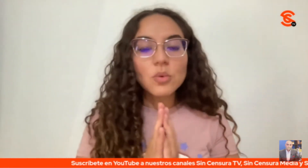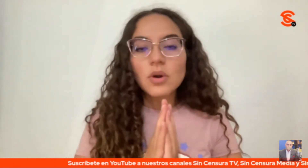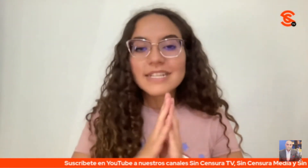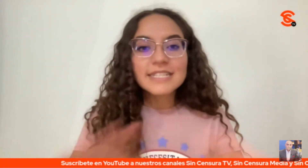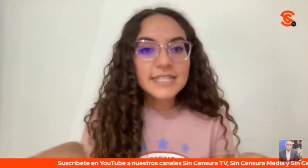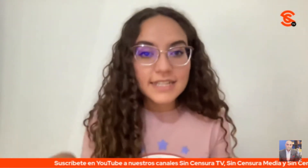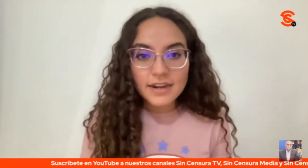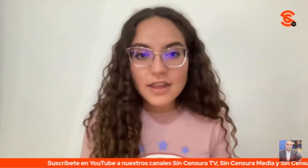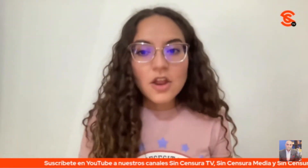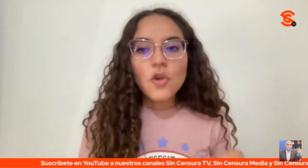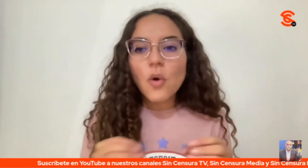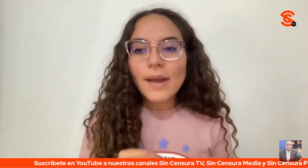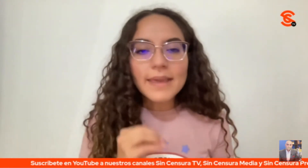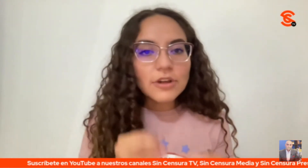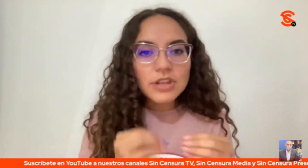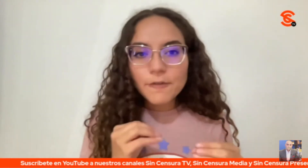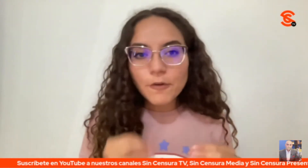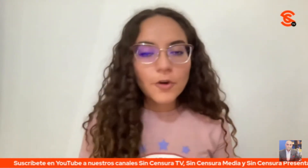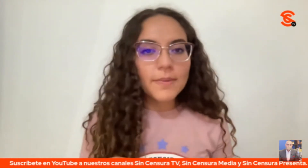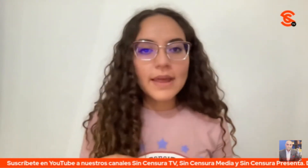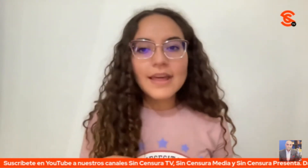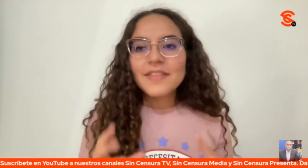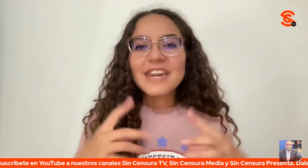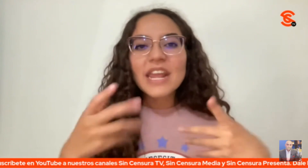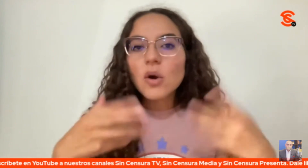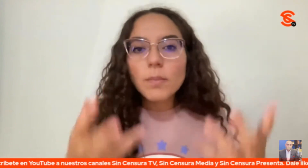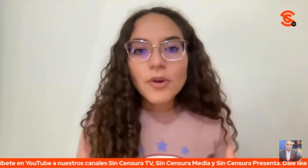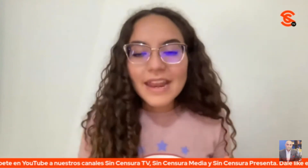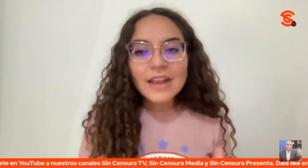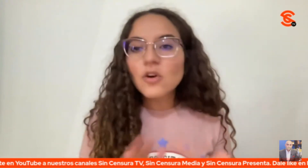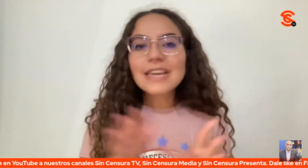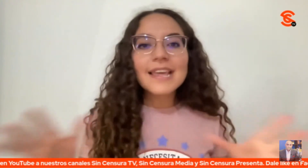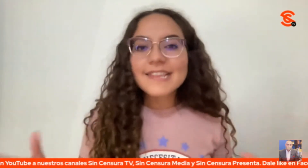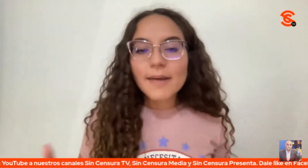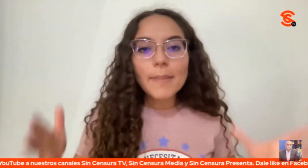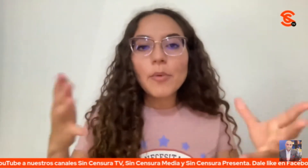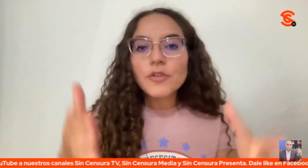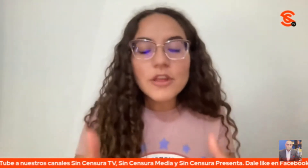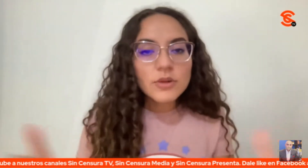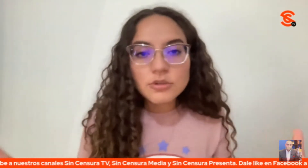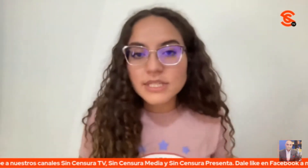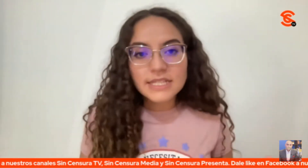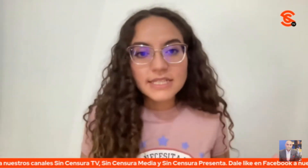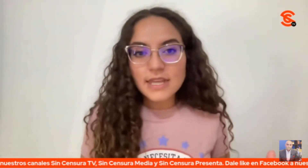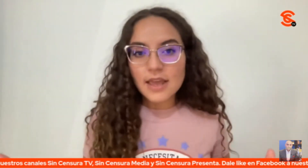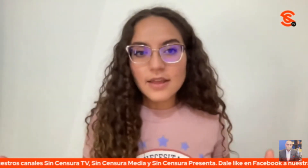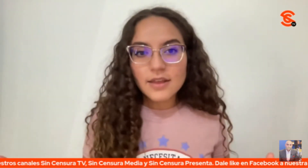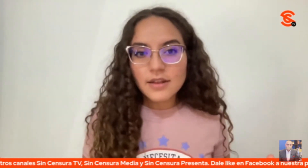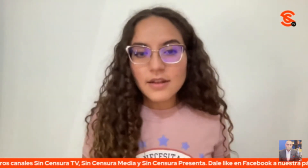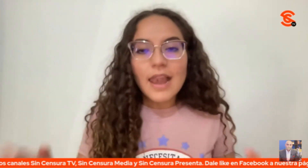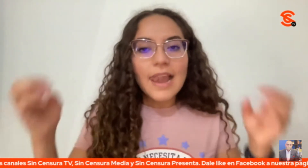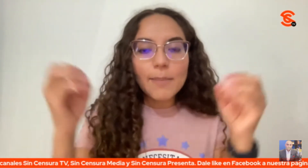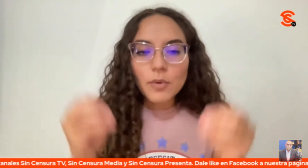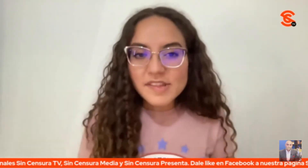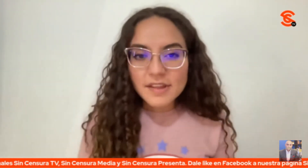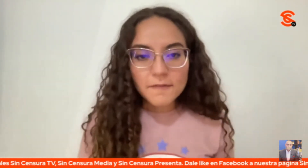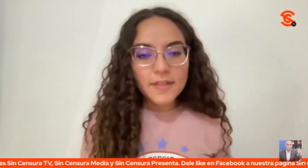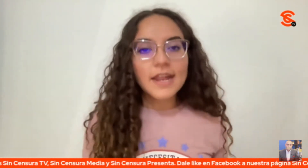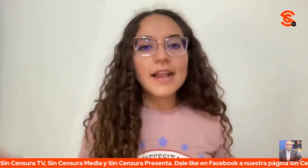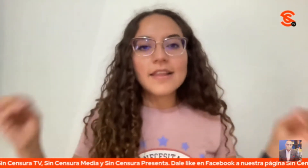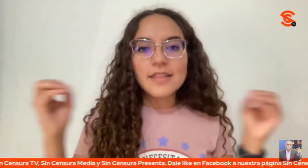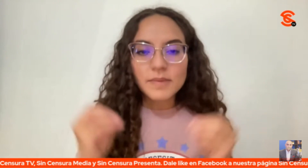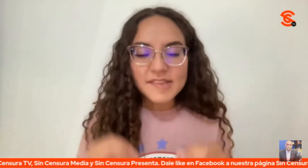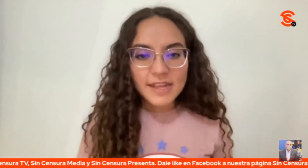Evidentemente la tuvo que deshacer. No había otra forma de recomponer algo que ya estaba podrido en su esencia. La